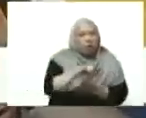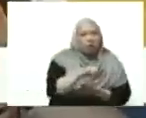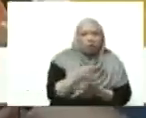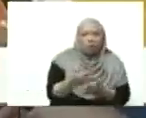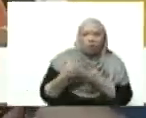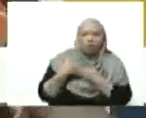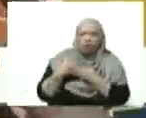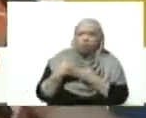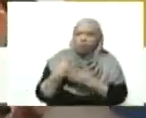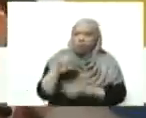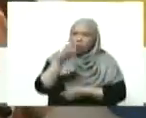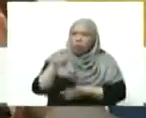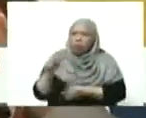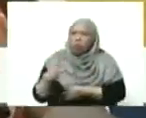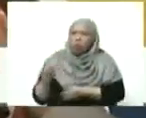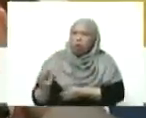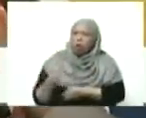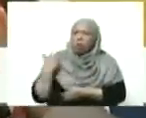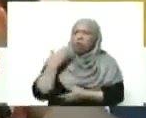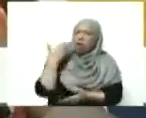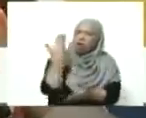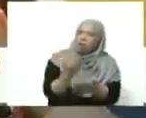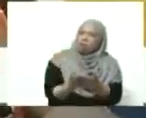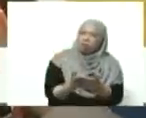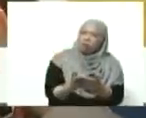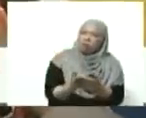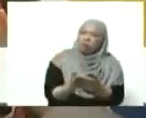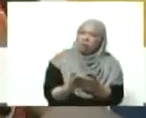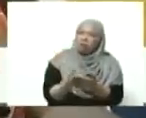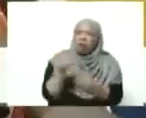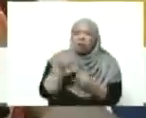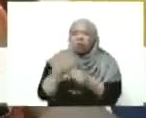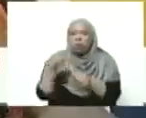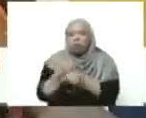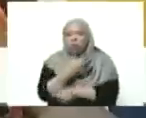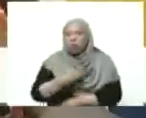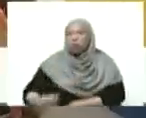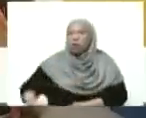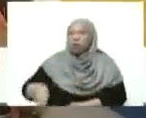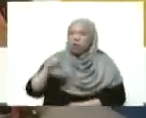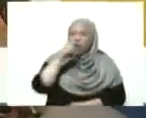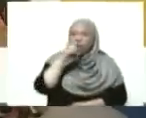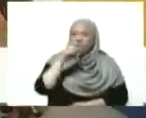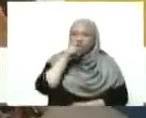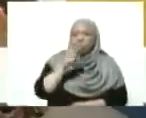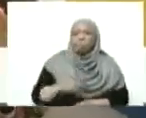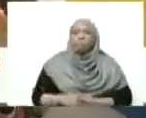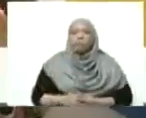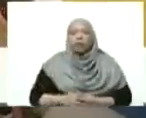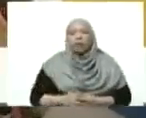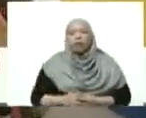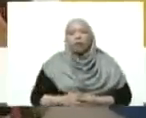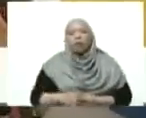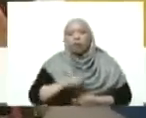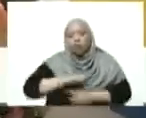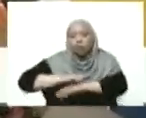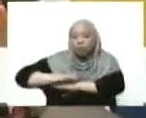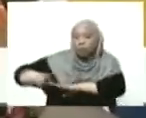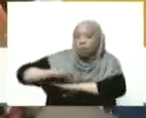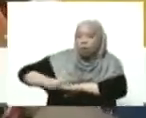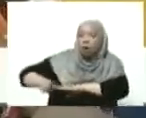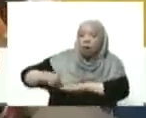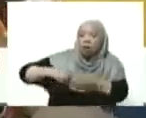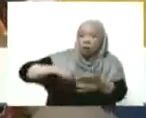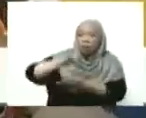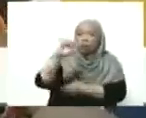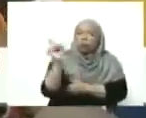nuestra tripulación. También aprovecho para darle gracias al comandante obrero Nicolás Maduro, que el día que nos impusieron las sanciones a Conviasa